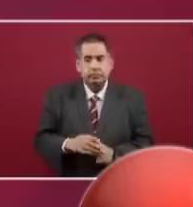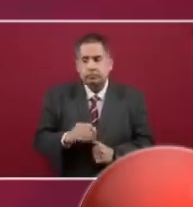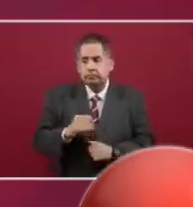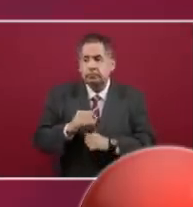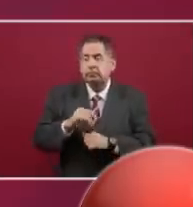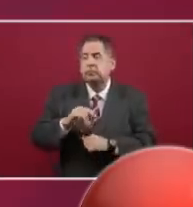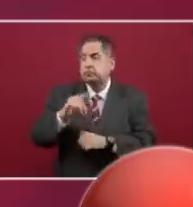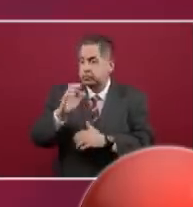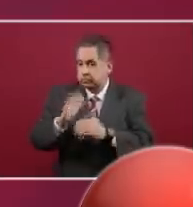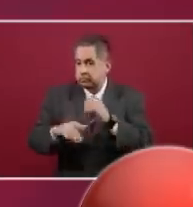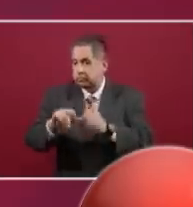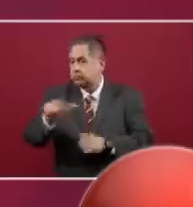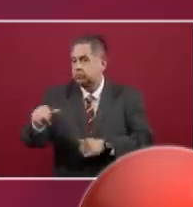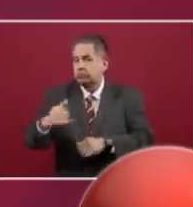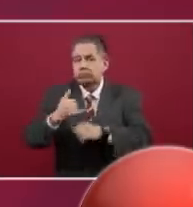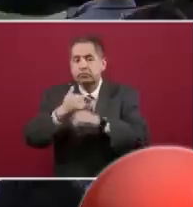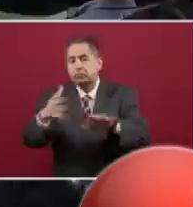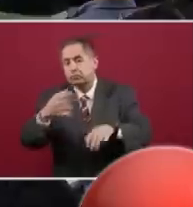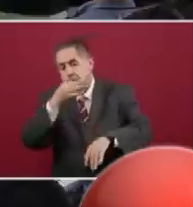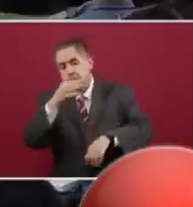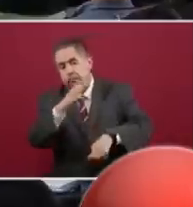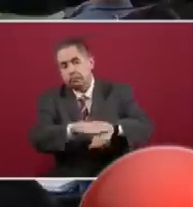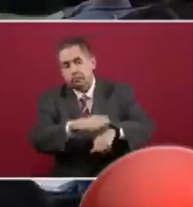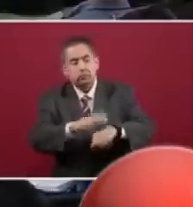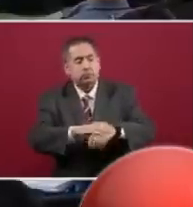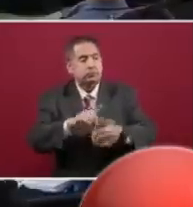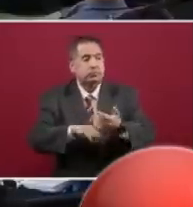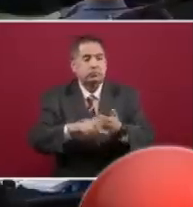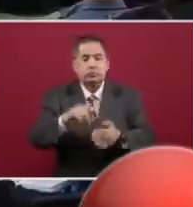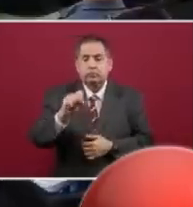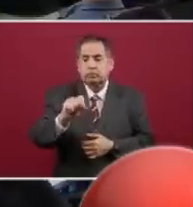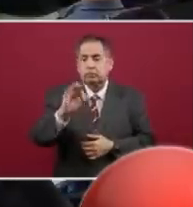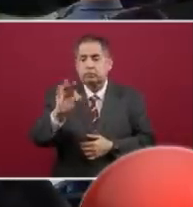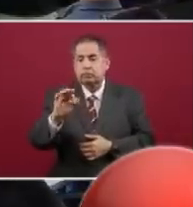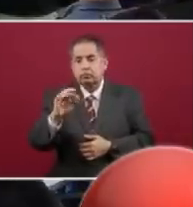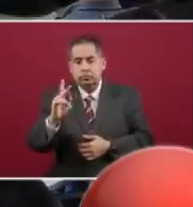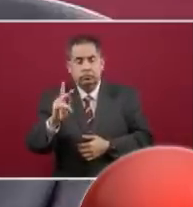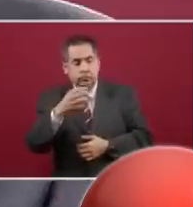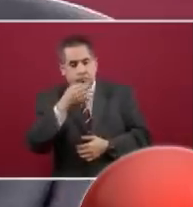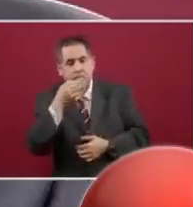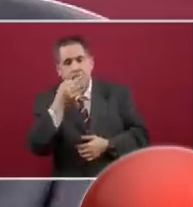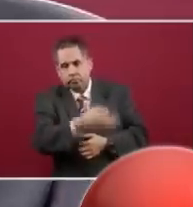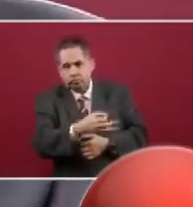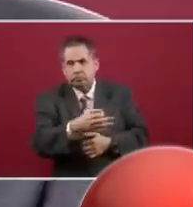informe al titular de la Secretaría,